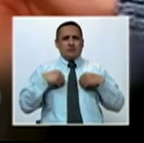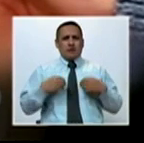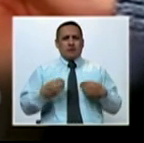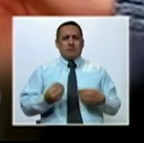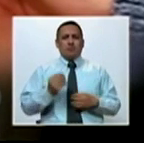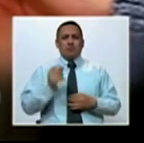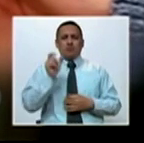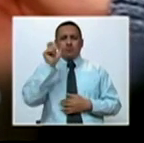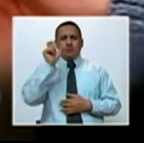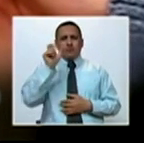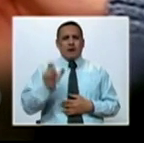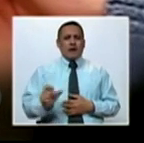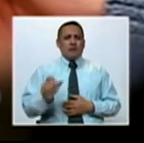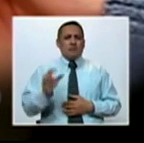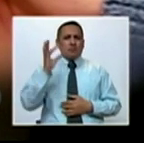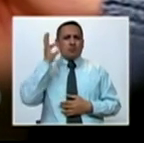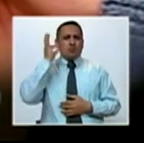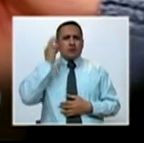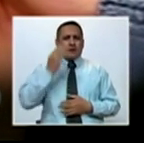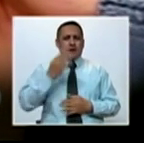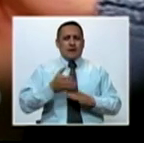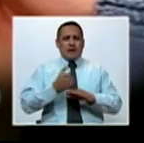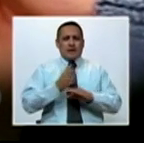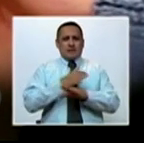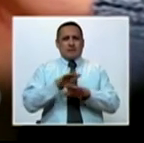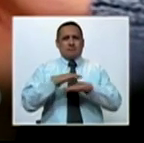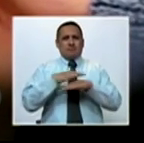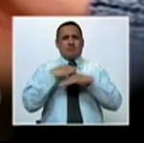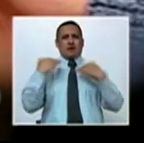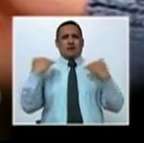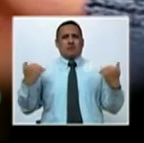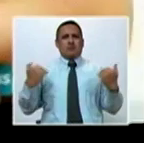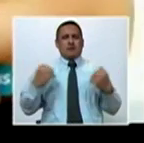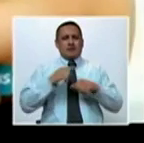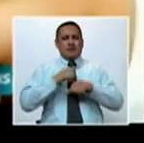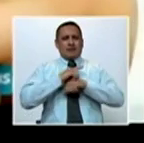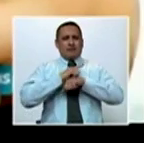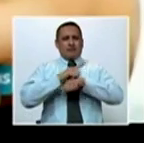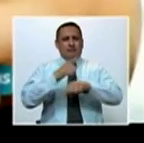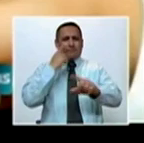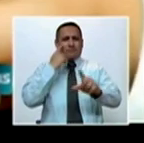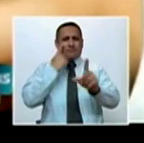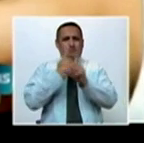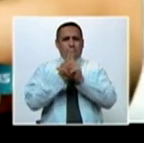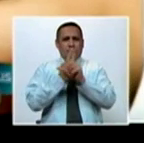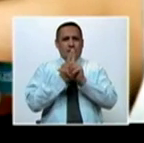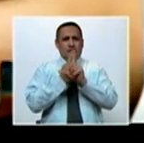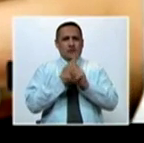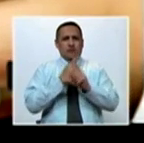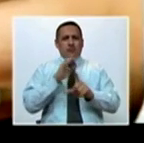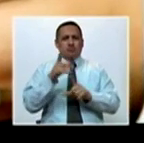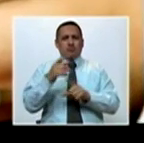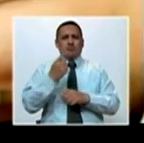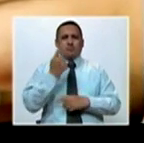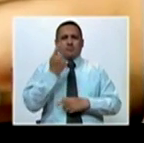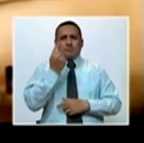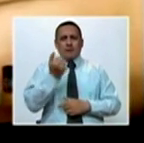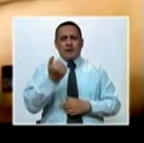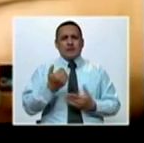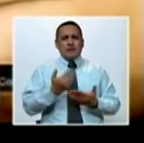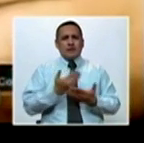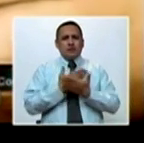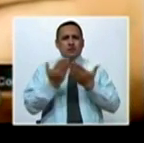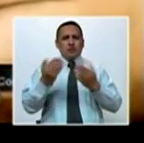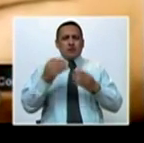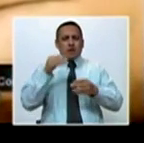desproporcionado por una ciudadana al afectar de forma directa la